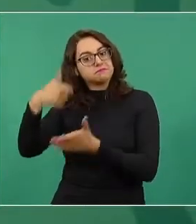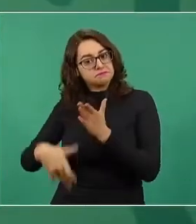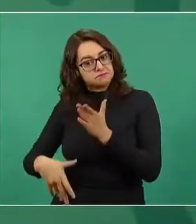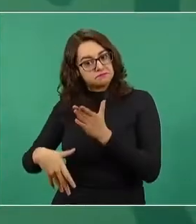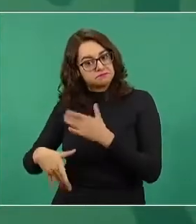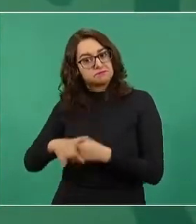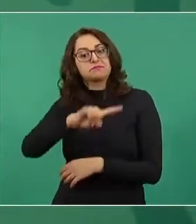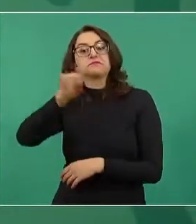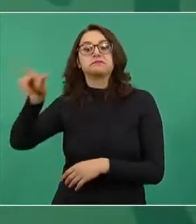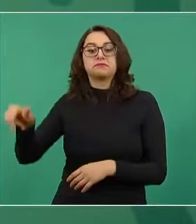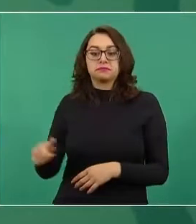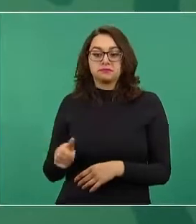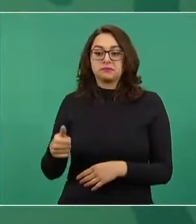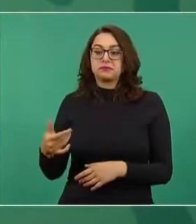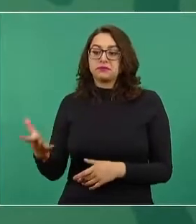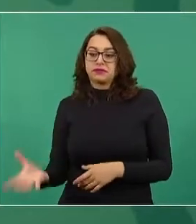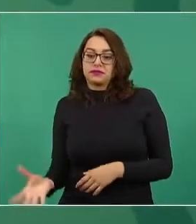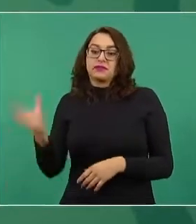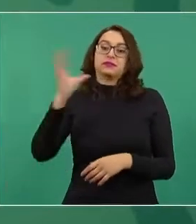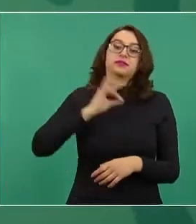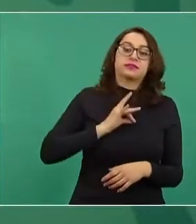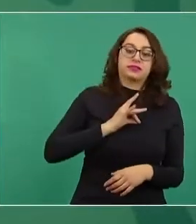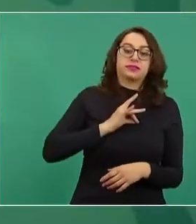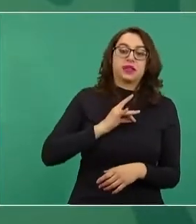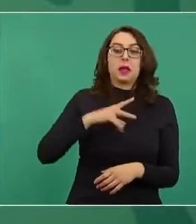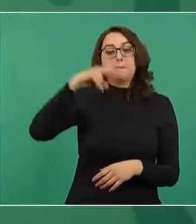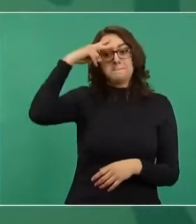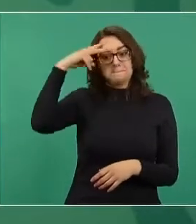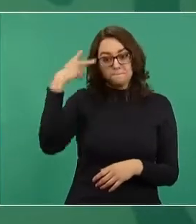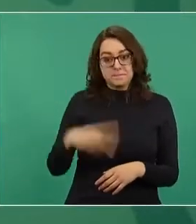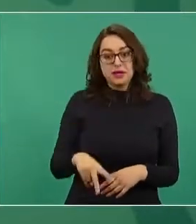y para comprarles el gas en Perú